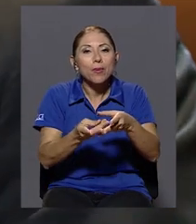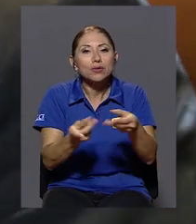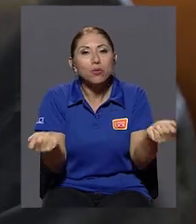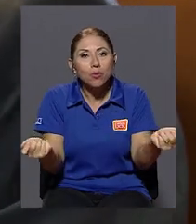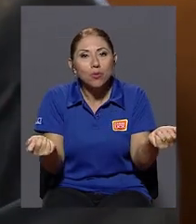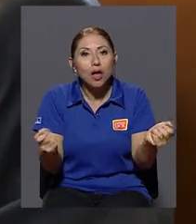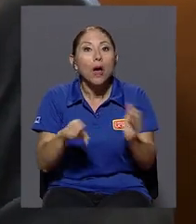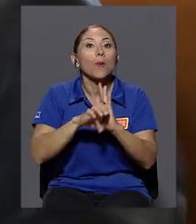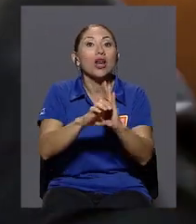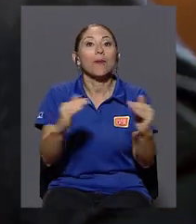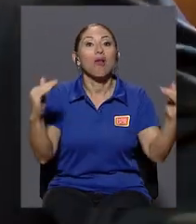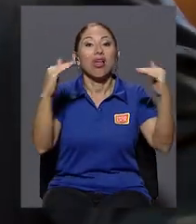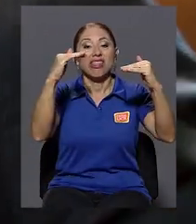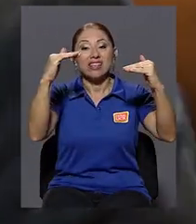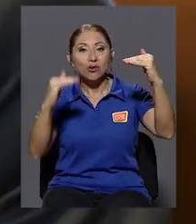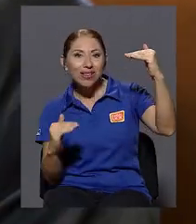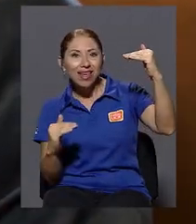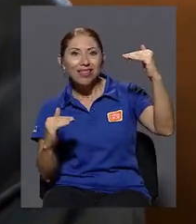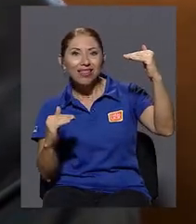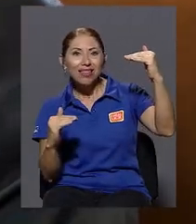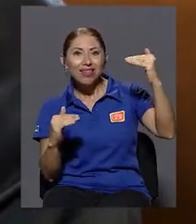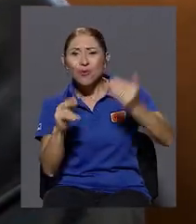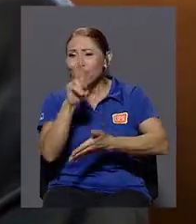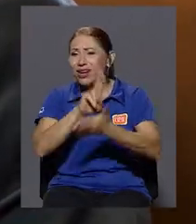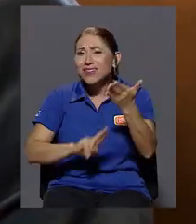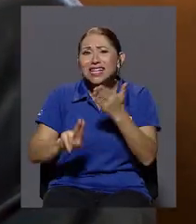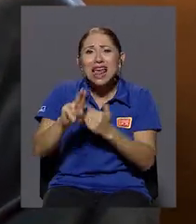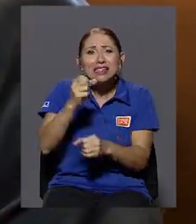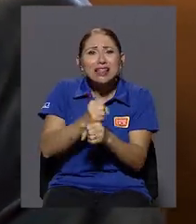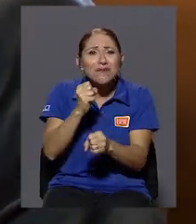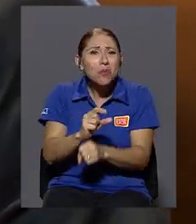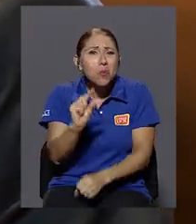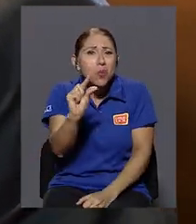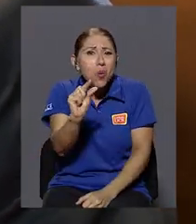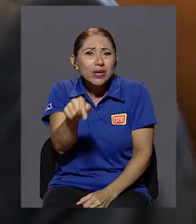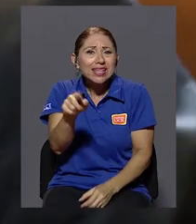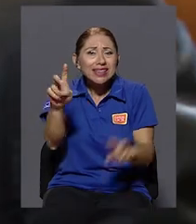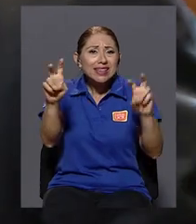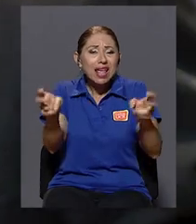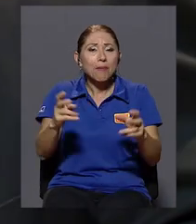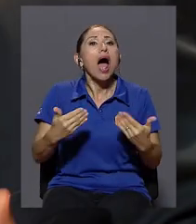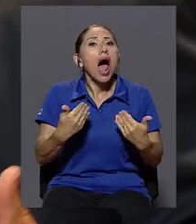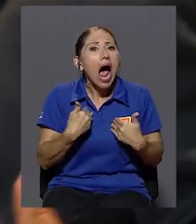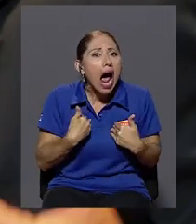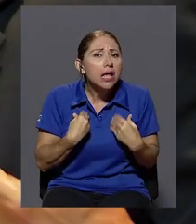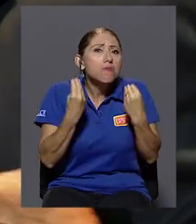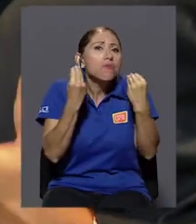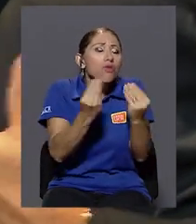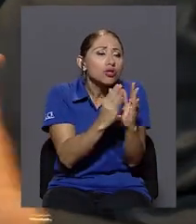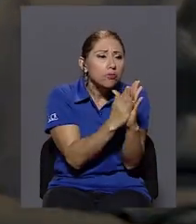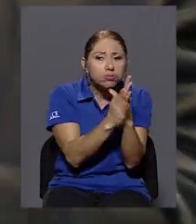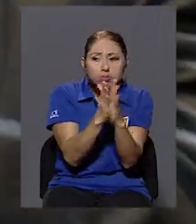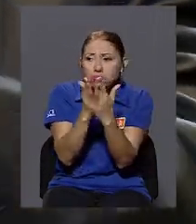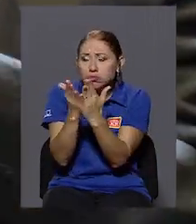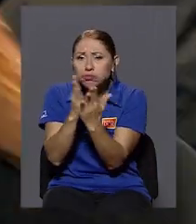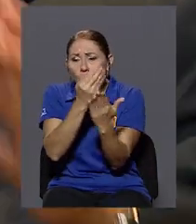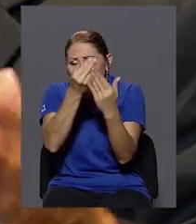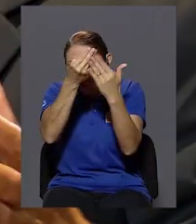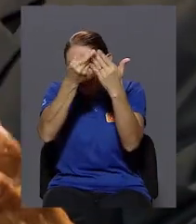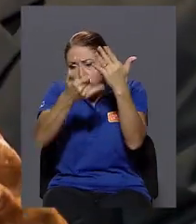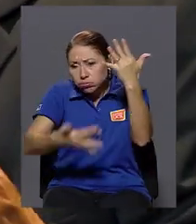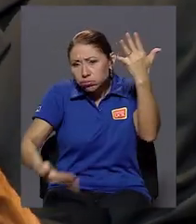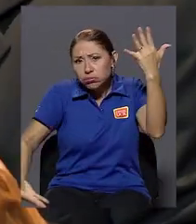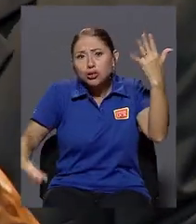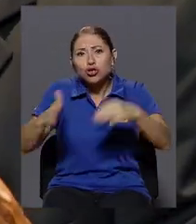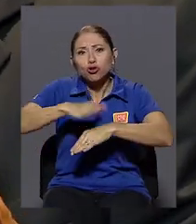La desigualdad, por ejemplo. Las universidades han hecho muy poco respecto de este tema. Y hay una literatura enorme,